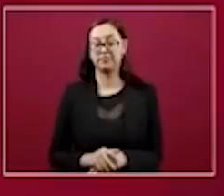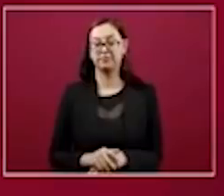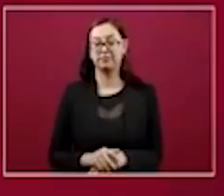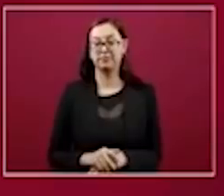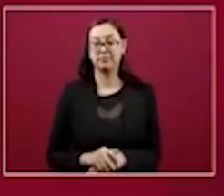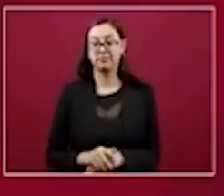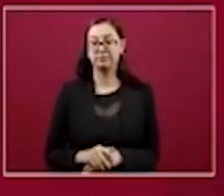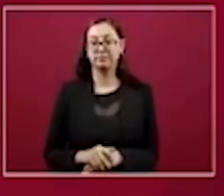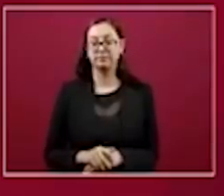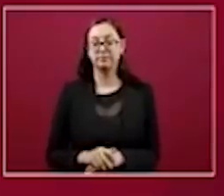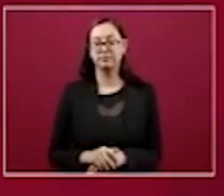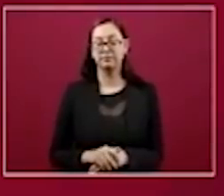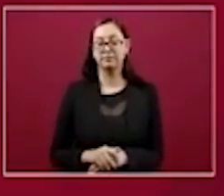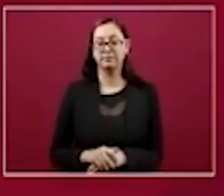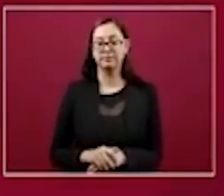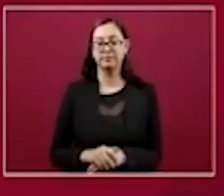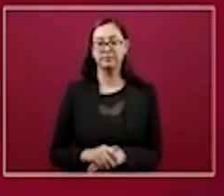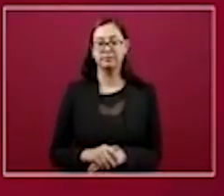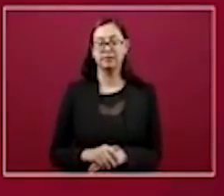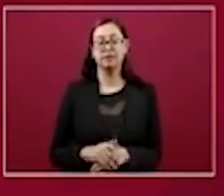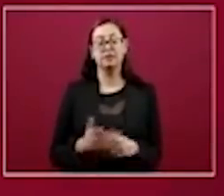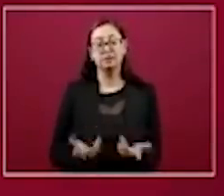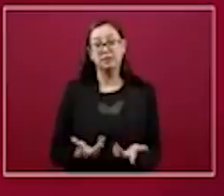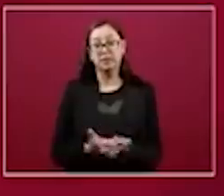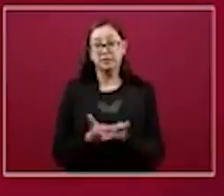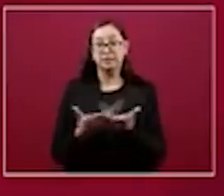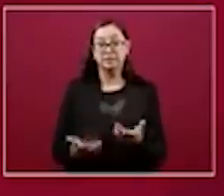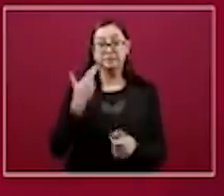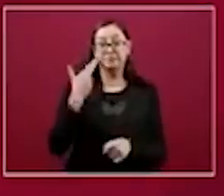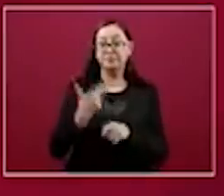de estos nombramientos,